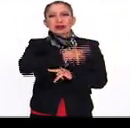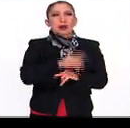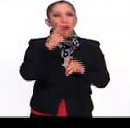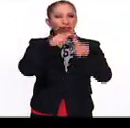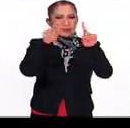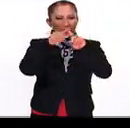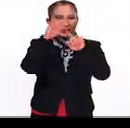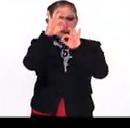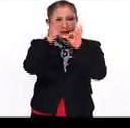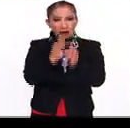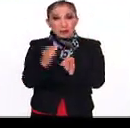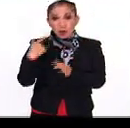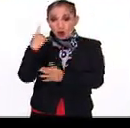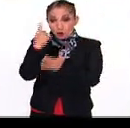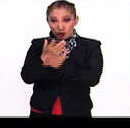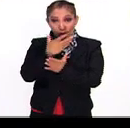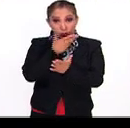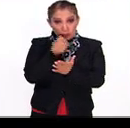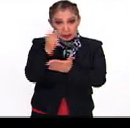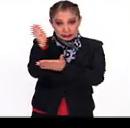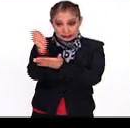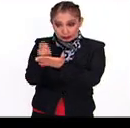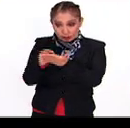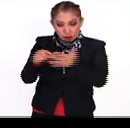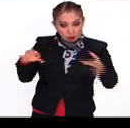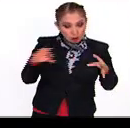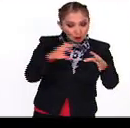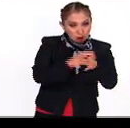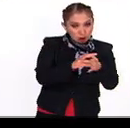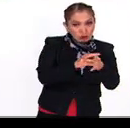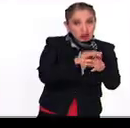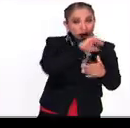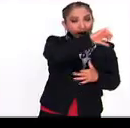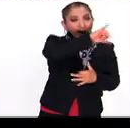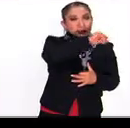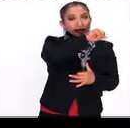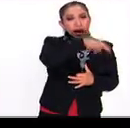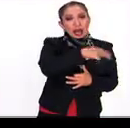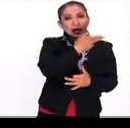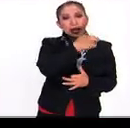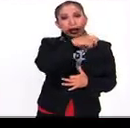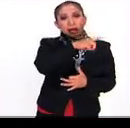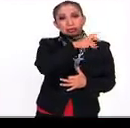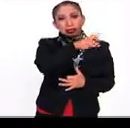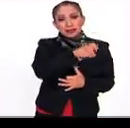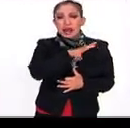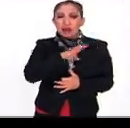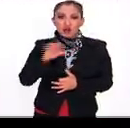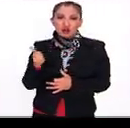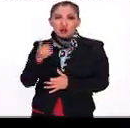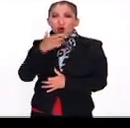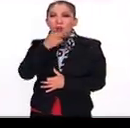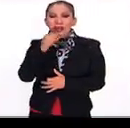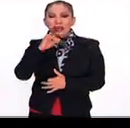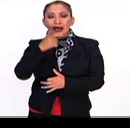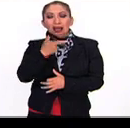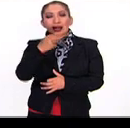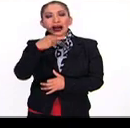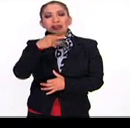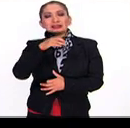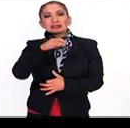Pero no es el único escritor que ha tenido relación de este tipo con Jan Hendrix. No, en absoluto. Está García Márquez también. Sí, y ha